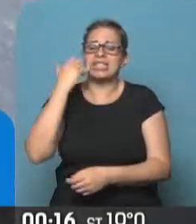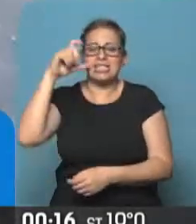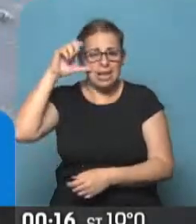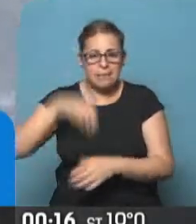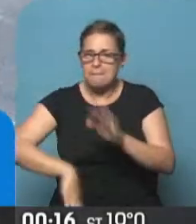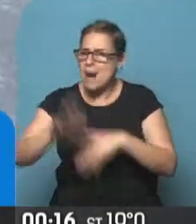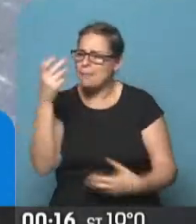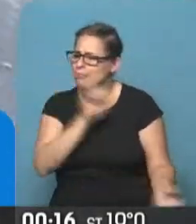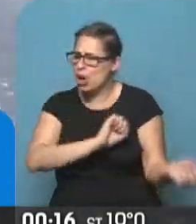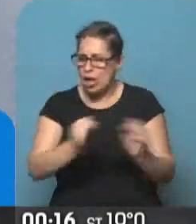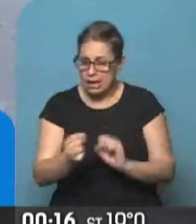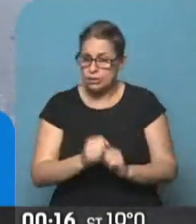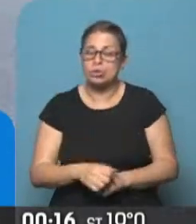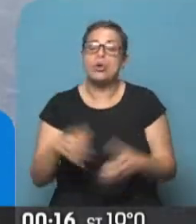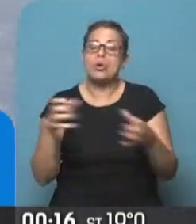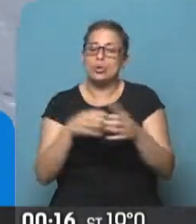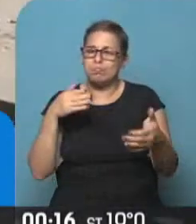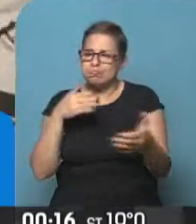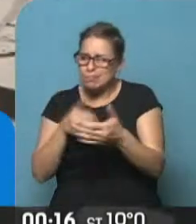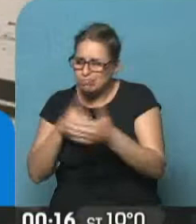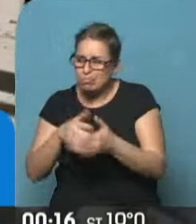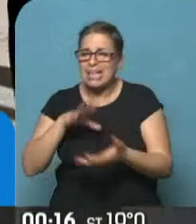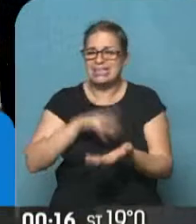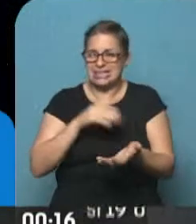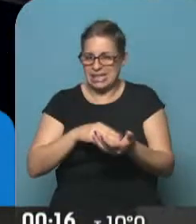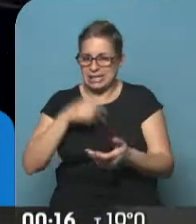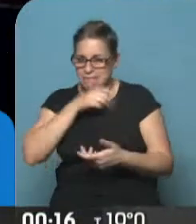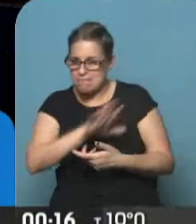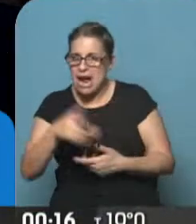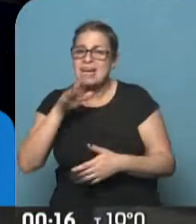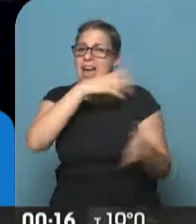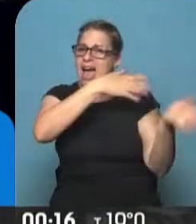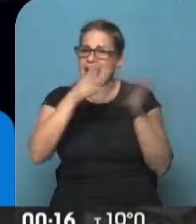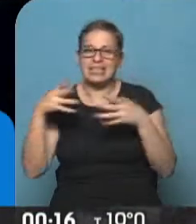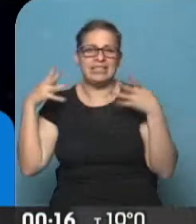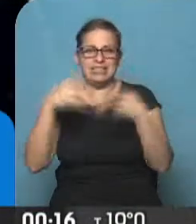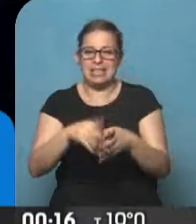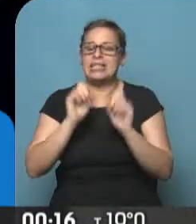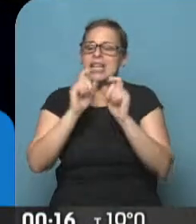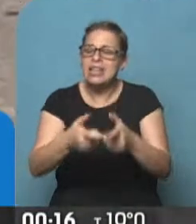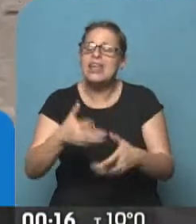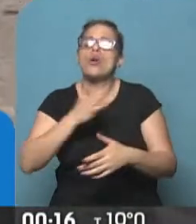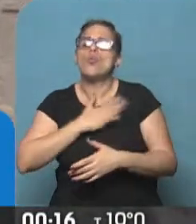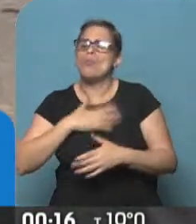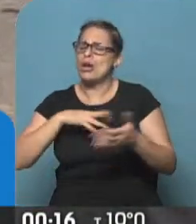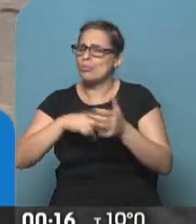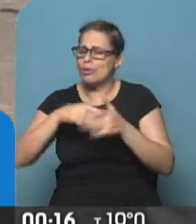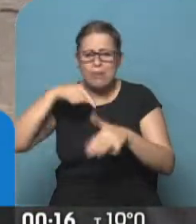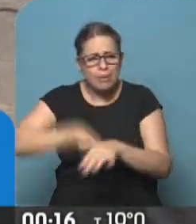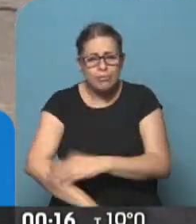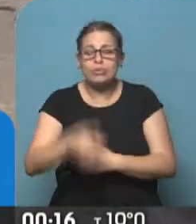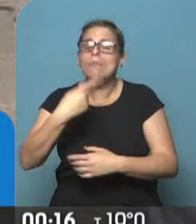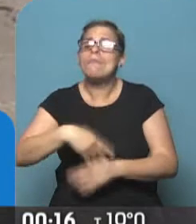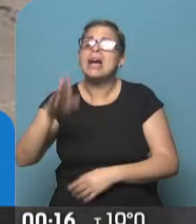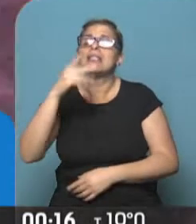más violentas. Un bloqueo por tierra, mar y aire hundió al país en una profunda crisis humanitaria. Más de 20 millones